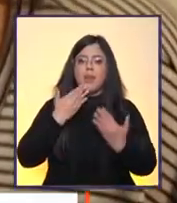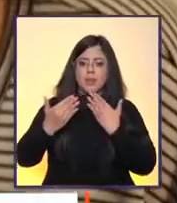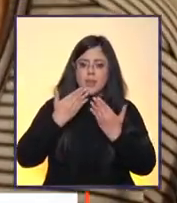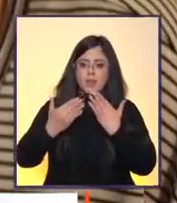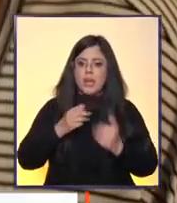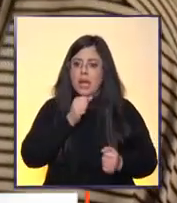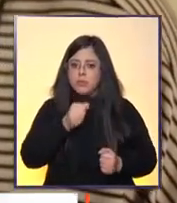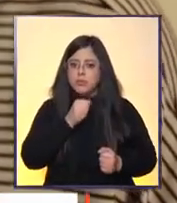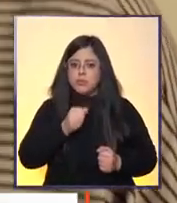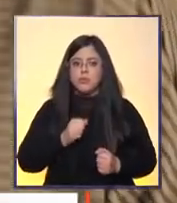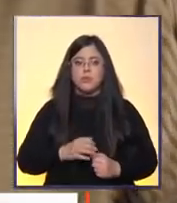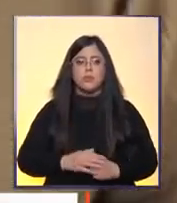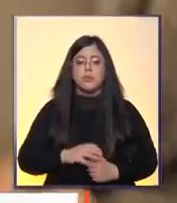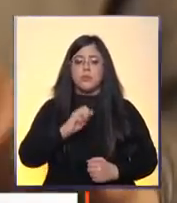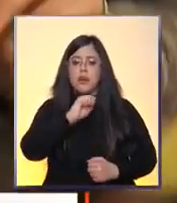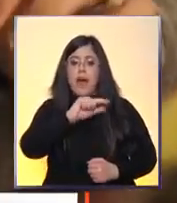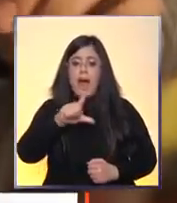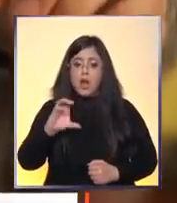¿Aló?